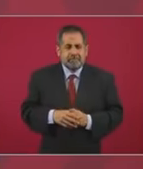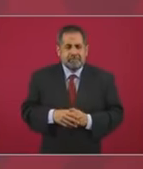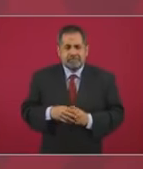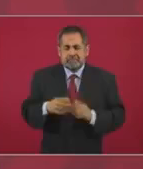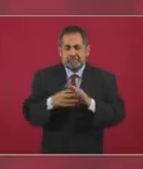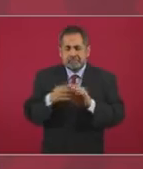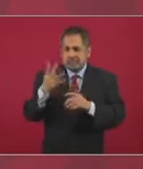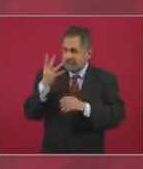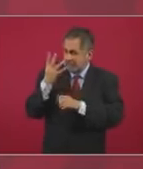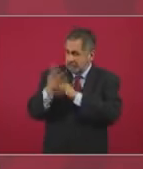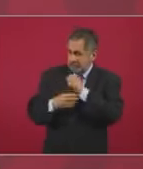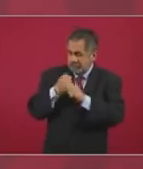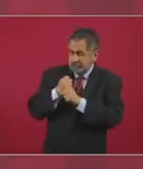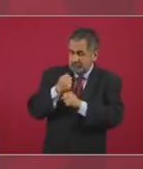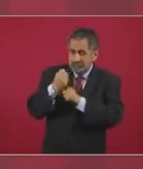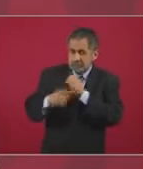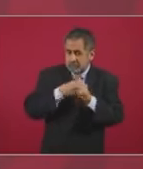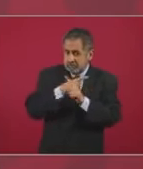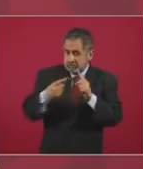no, 4 años y medio.